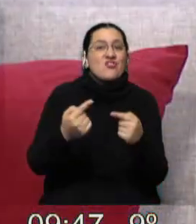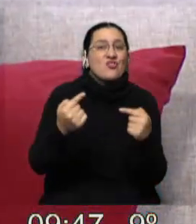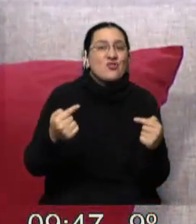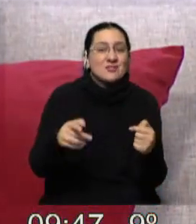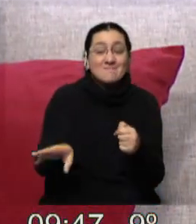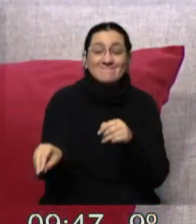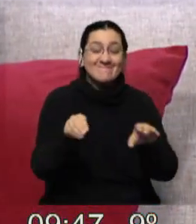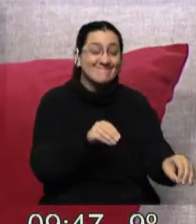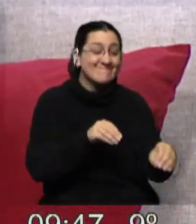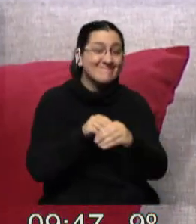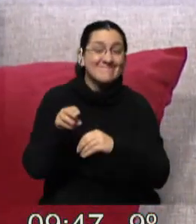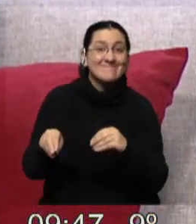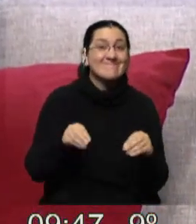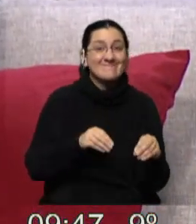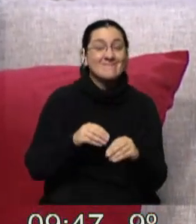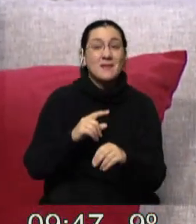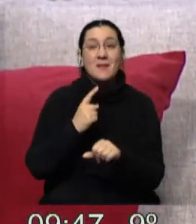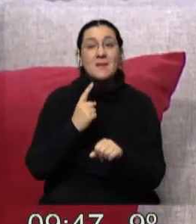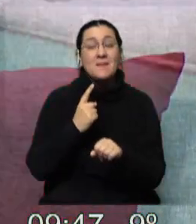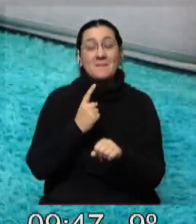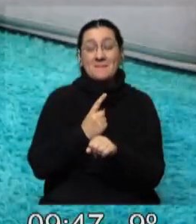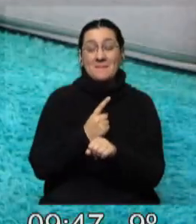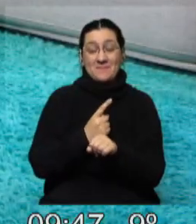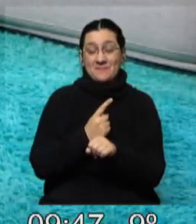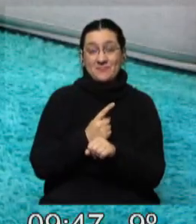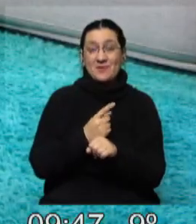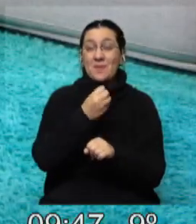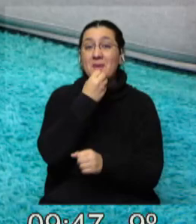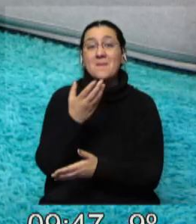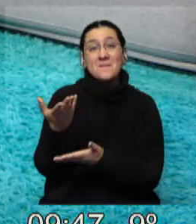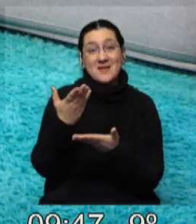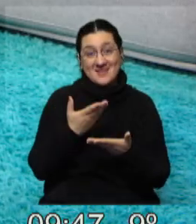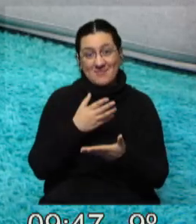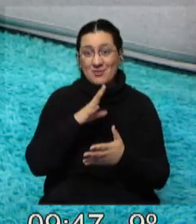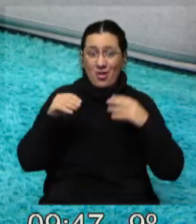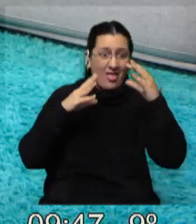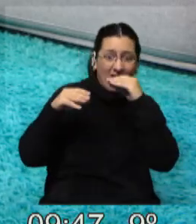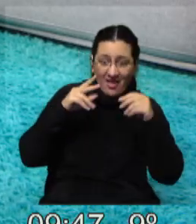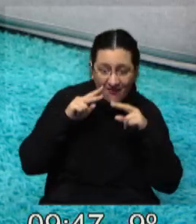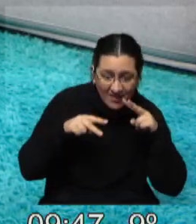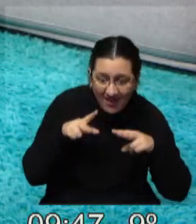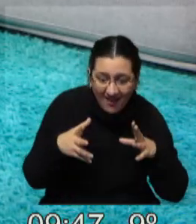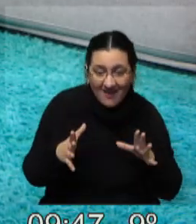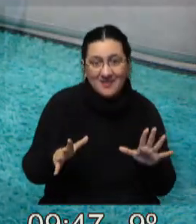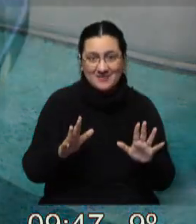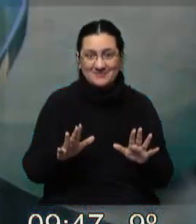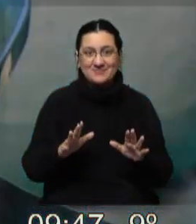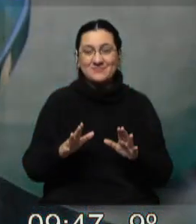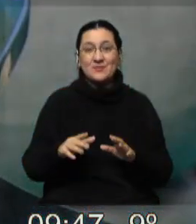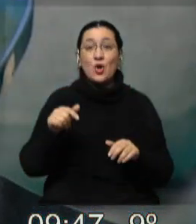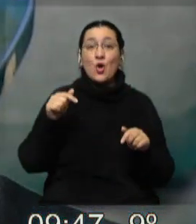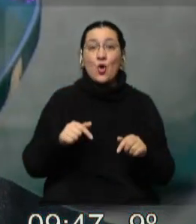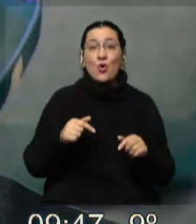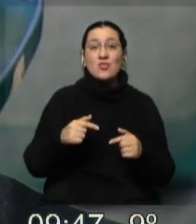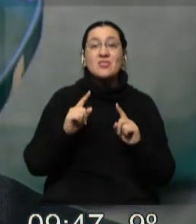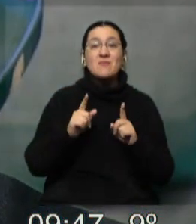Sacaba. Bueno, bienvenida antes que nada, antes que esto se nos vaya el helado. Bienvenida porque no te dejaba hablar y mal, empezaba a chumear nosotros. Claro, porque hoy tenemos